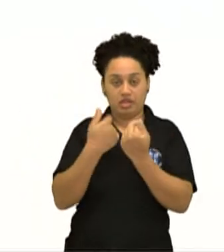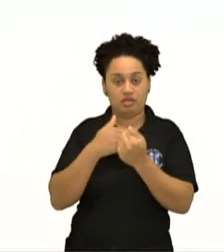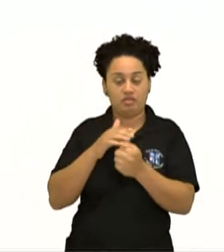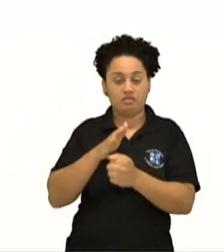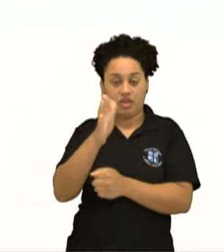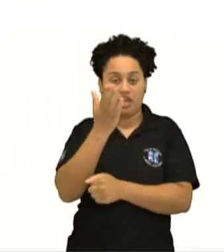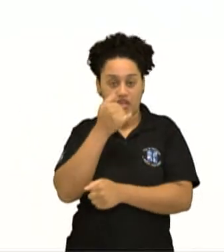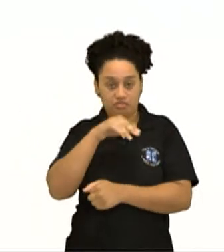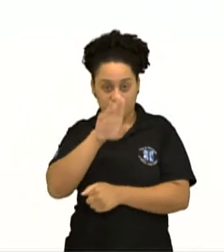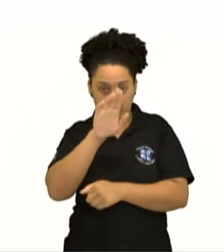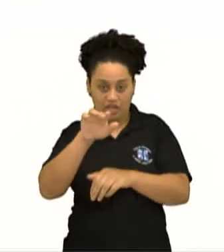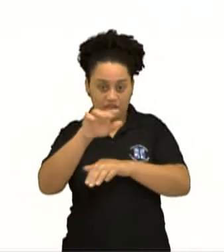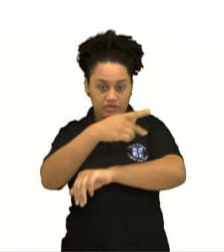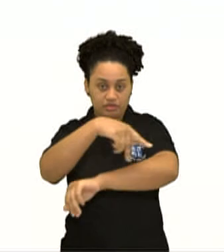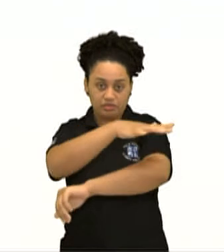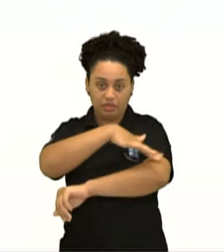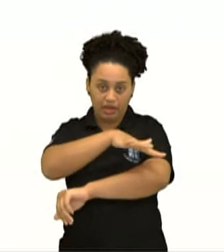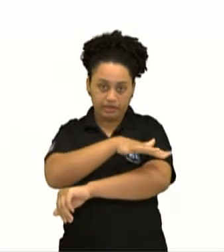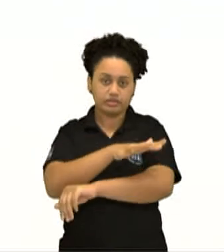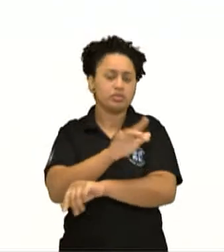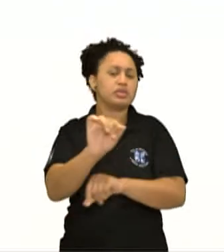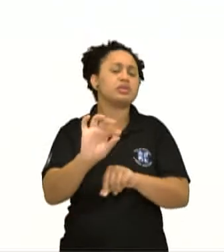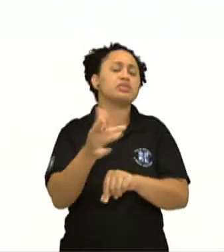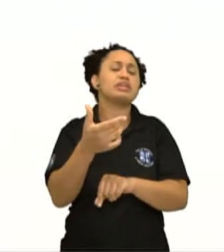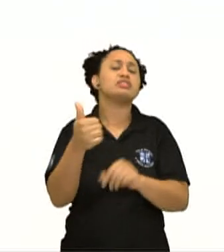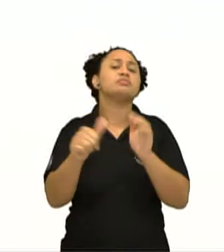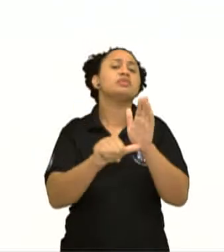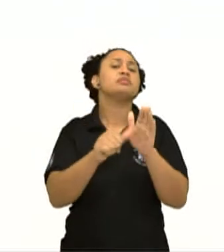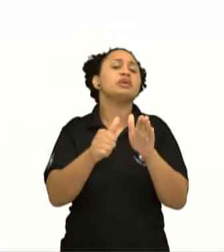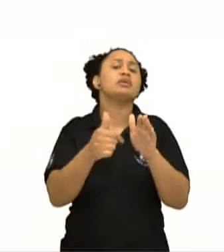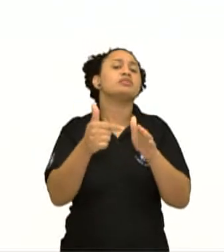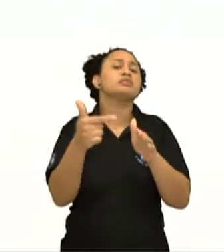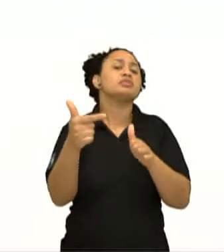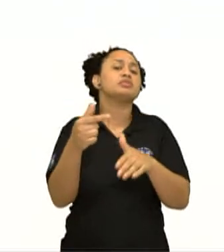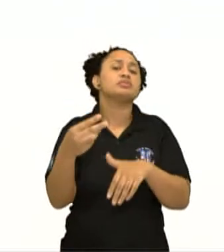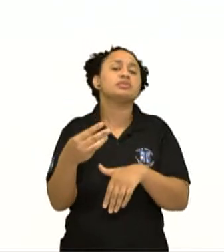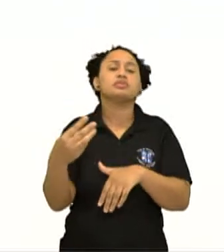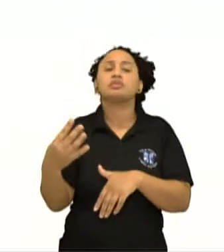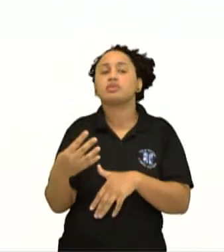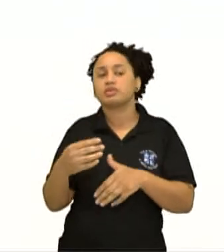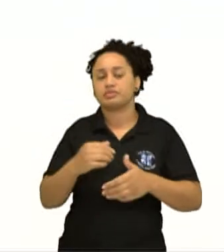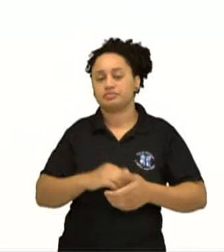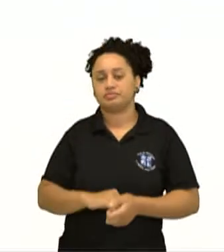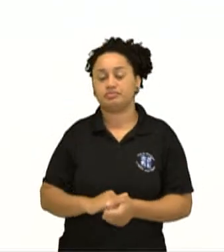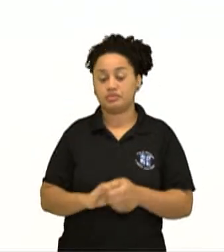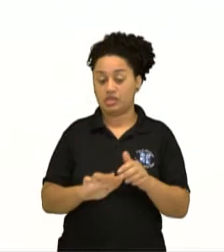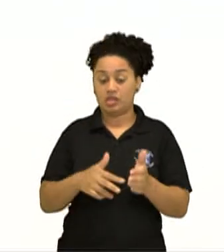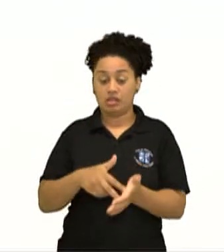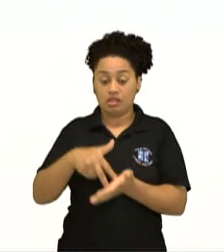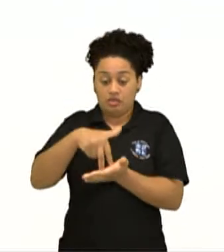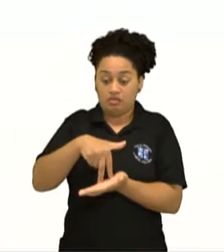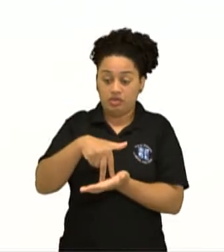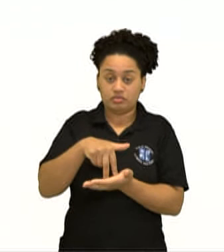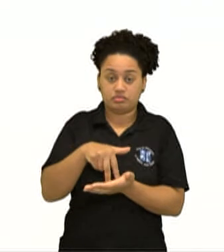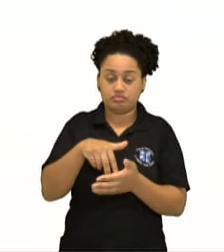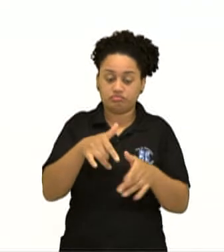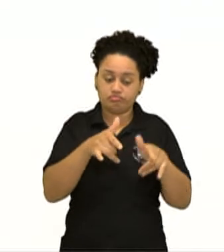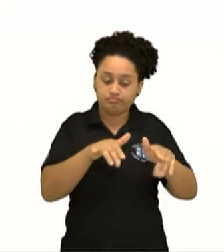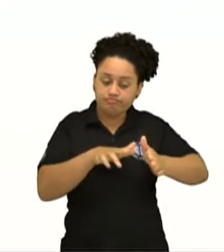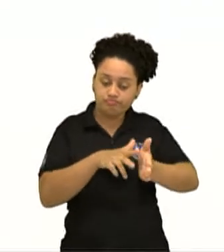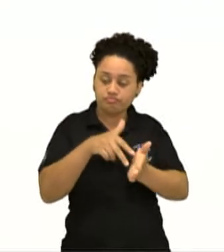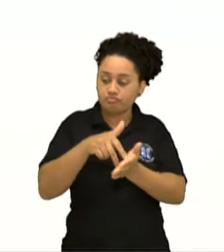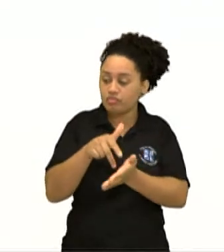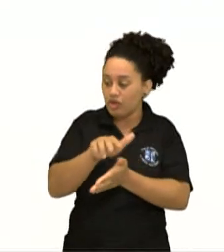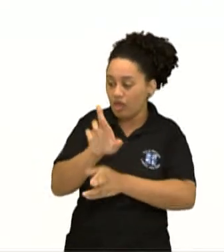aí na sequência. O que acontece primeiro? Ele se levanta de sua cama e observa seus hermanos. Seus padres